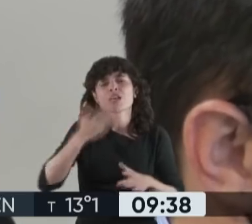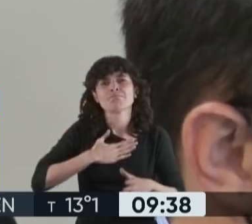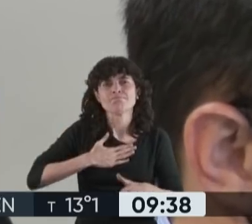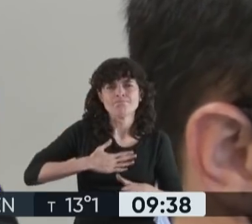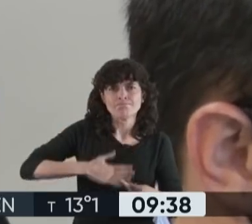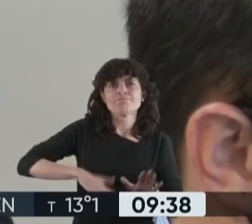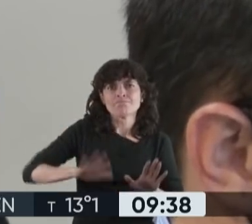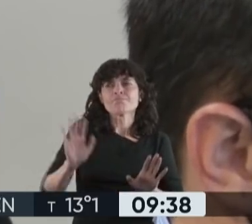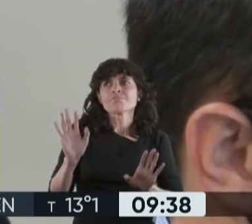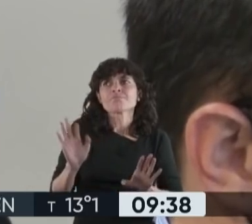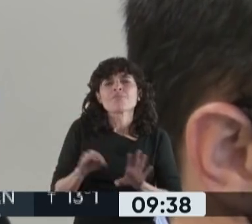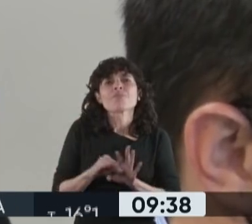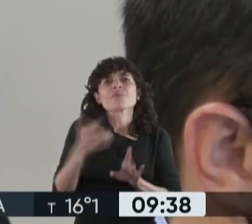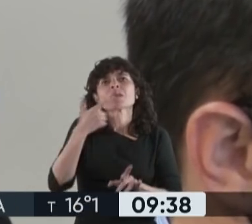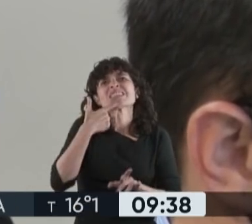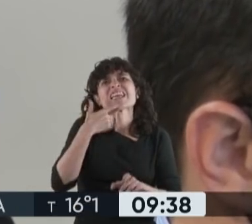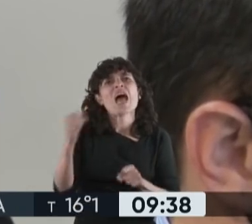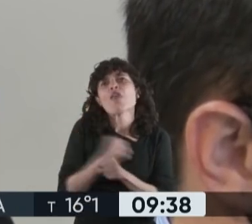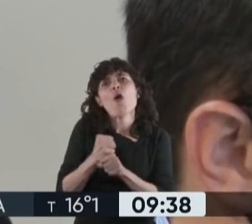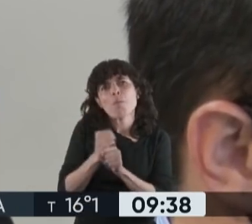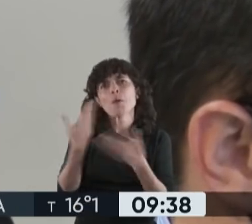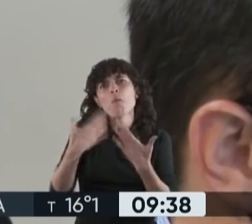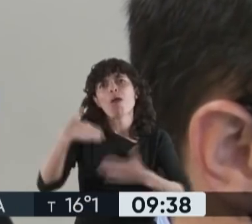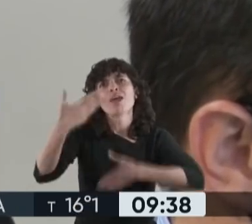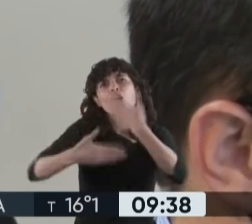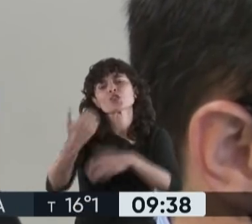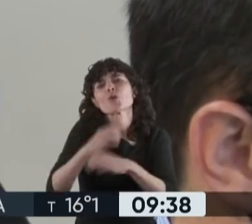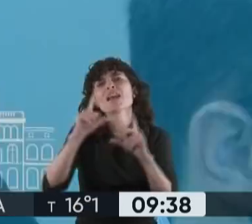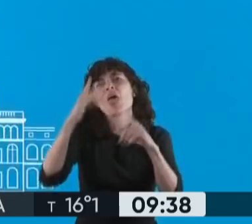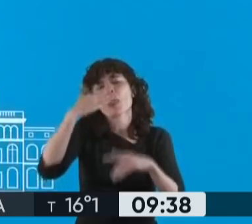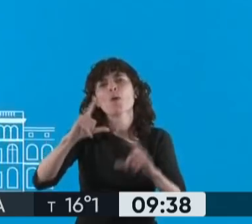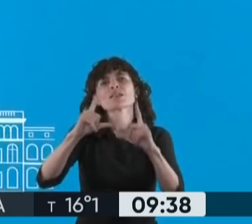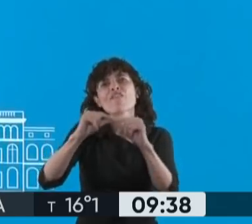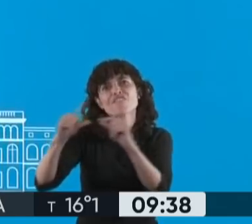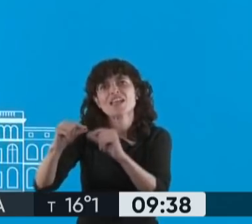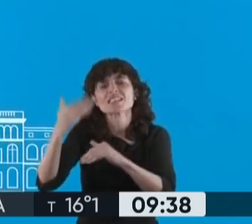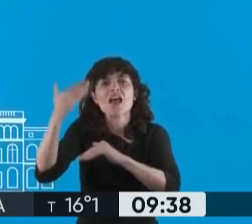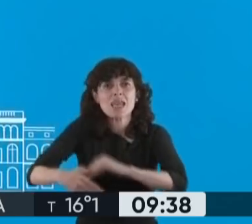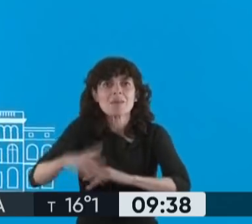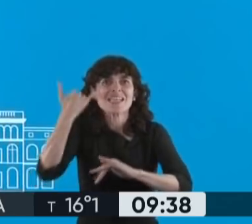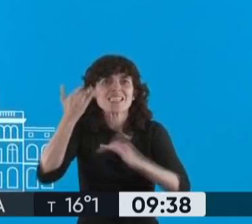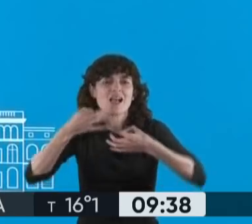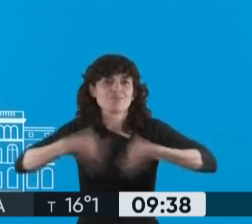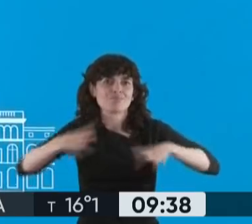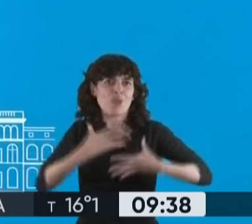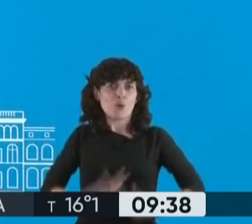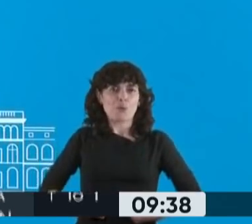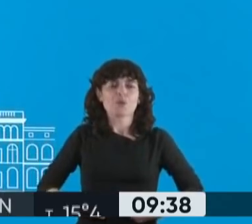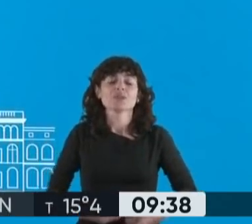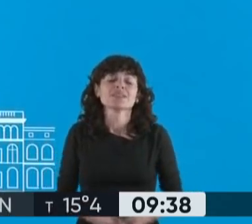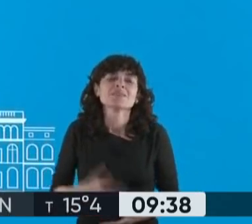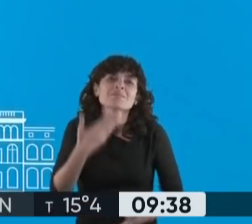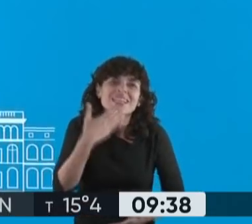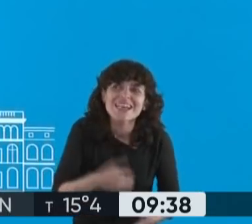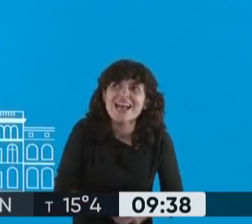el beneplácito del Senado como para avanzar con el acuerdo. Gracias, Eduardo. Mire, yo soy hija de un chofer que siempre decía,